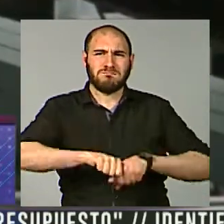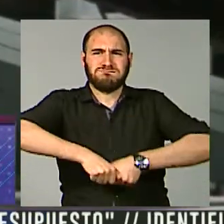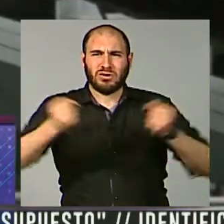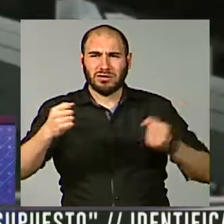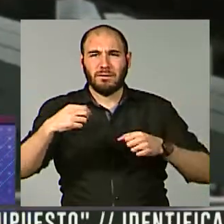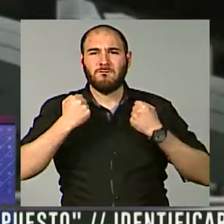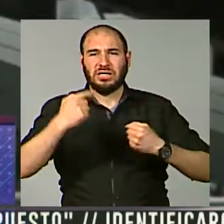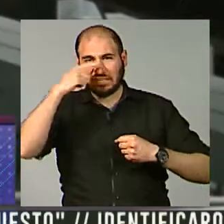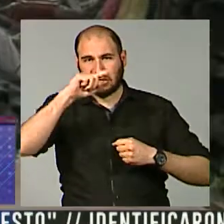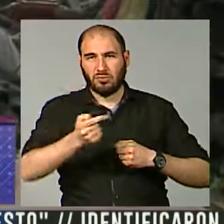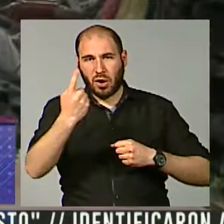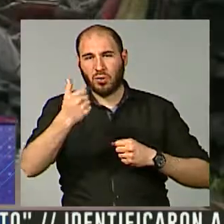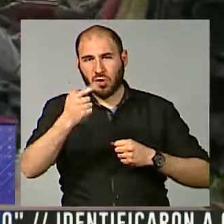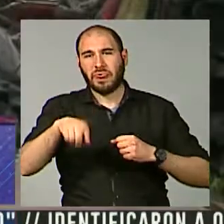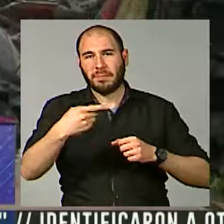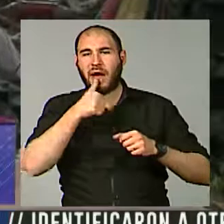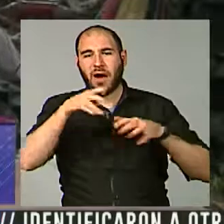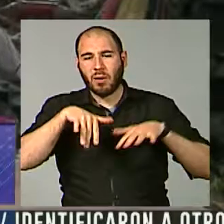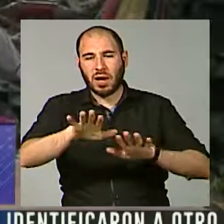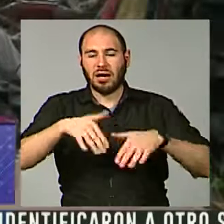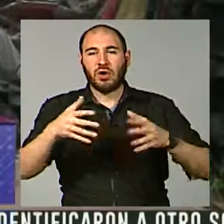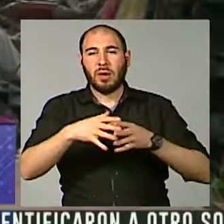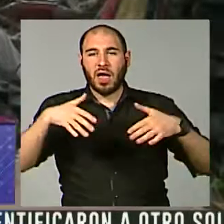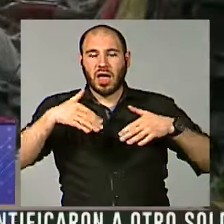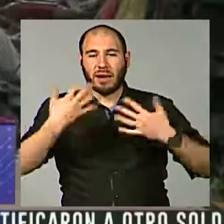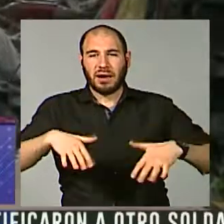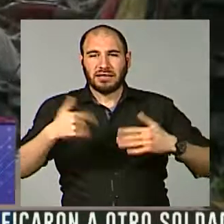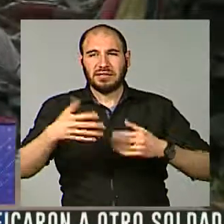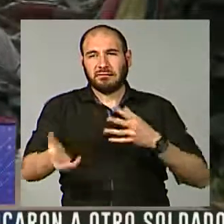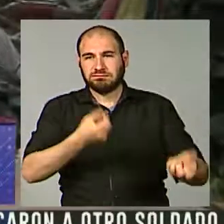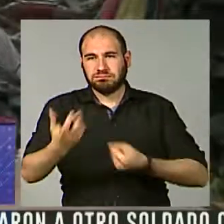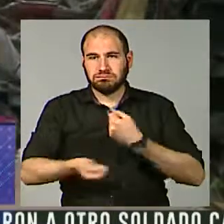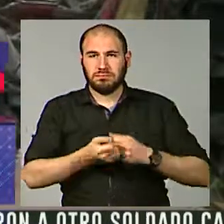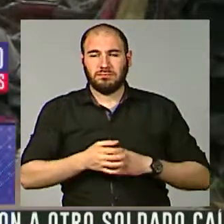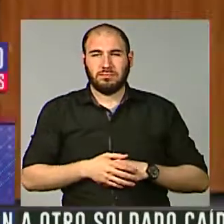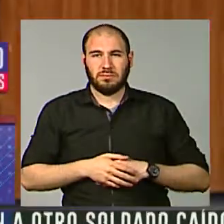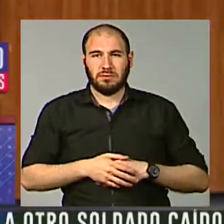7,1 grados y el tsunami, los equipos de emergencia continúan las operaciones de rescate.